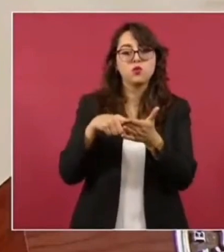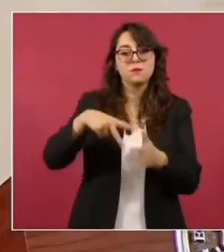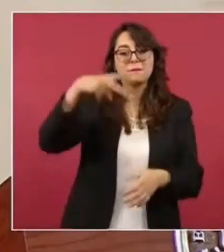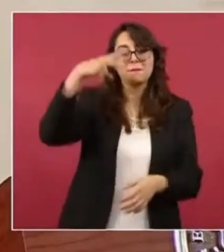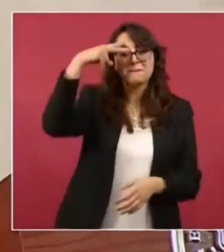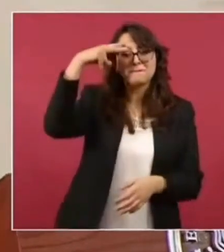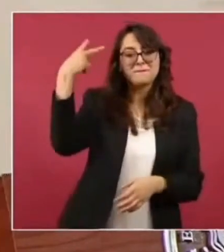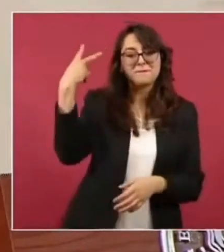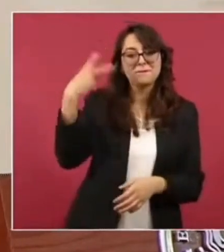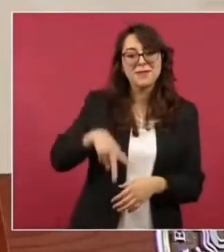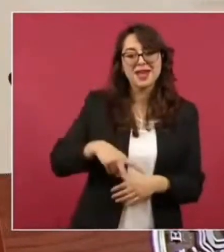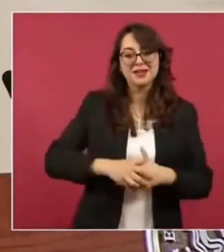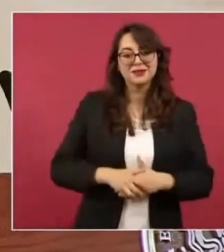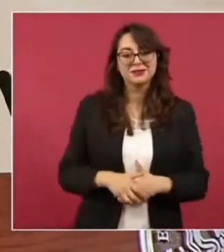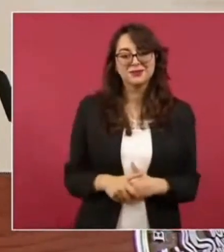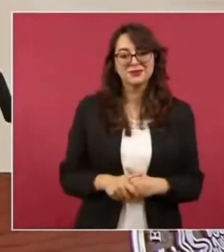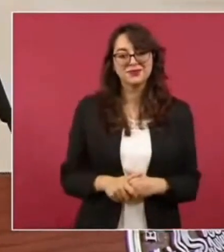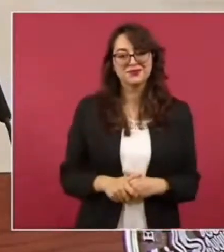Tenemos ya problemas